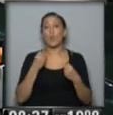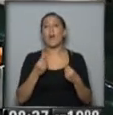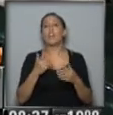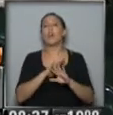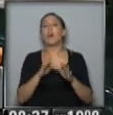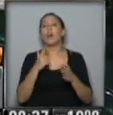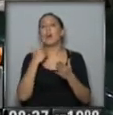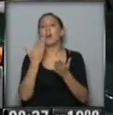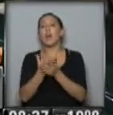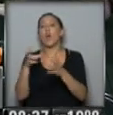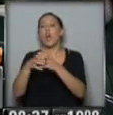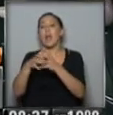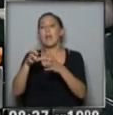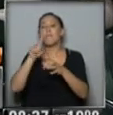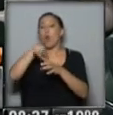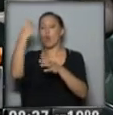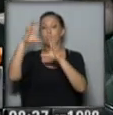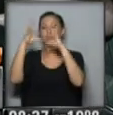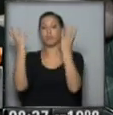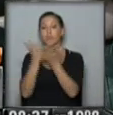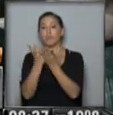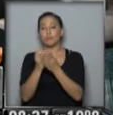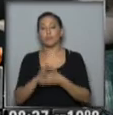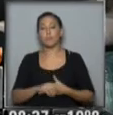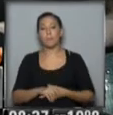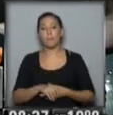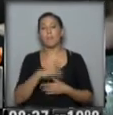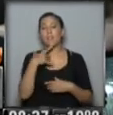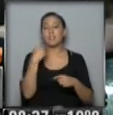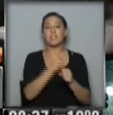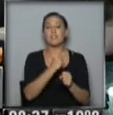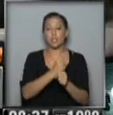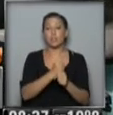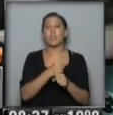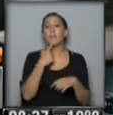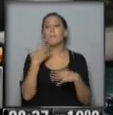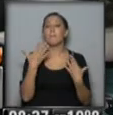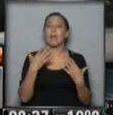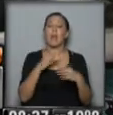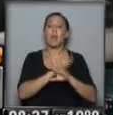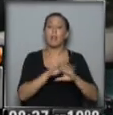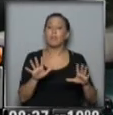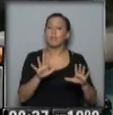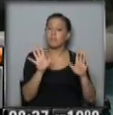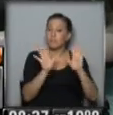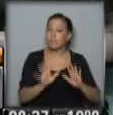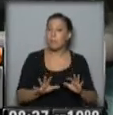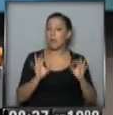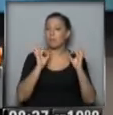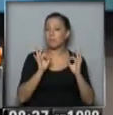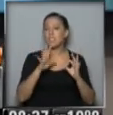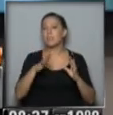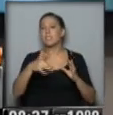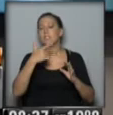presentaría ante los organismos inter bueno nosotros lo estamos lo estamos trabajando justamente para tenerlo listo allá por finales de